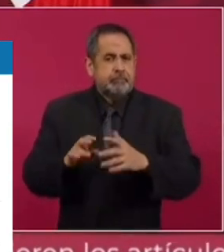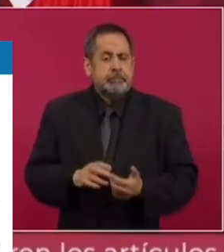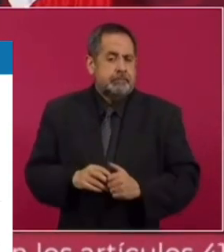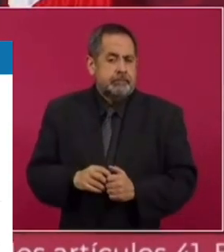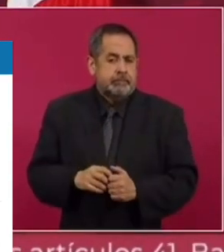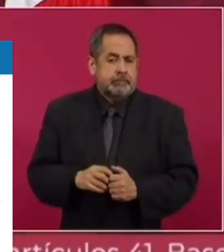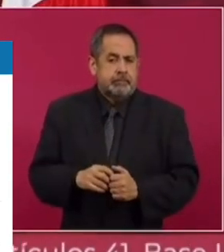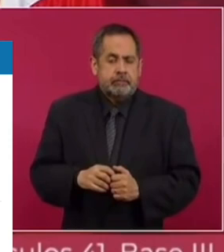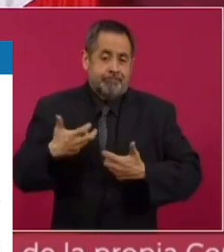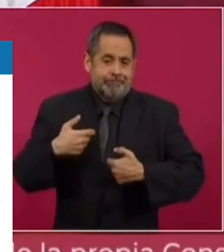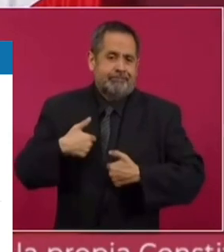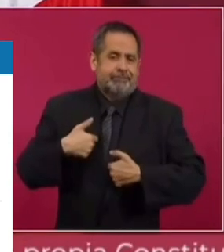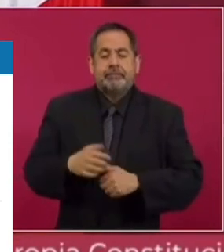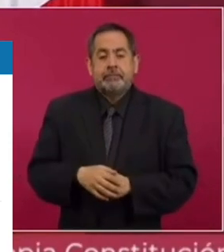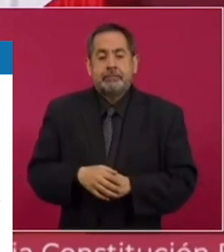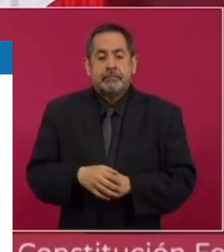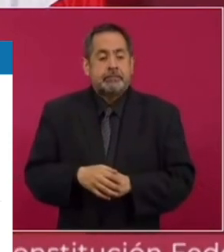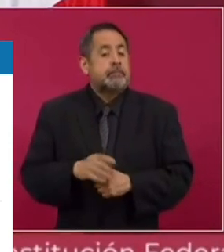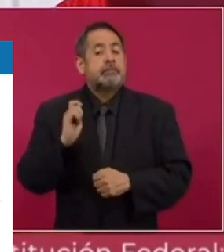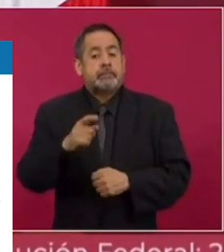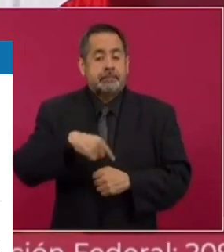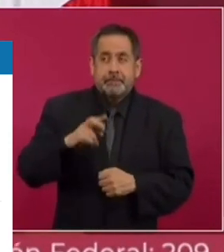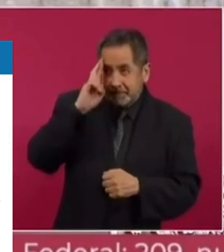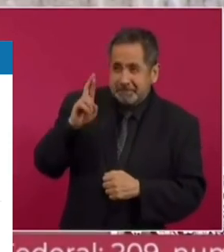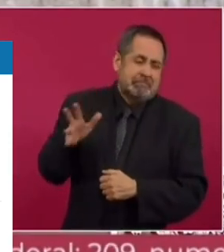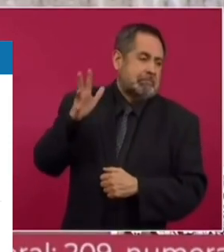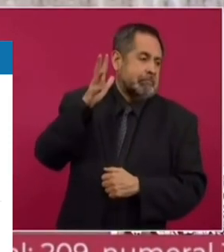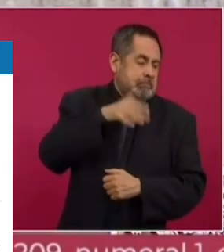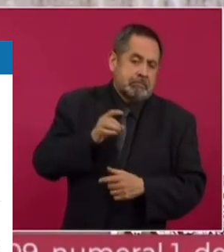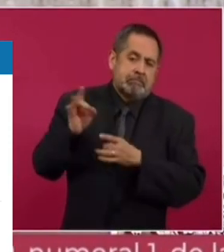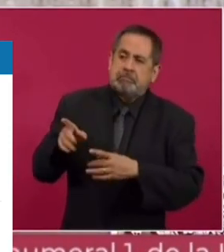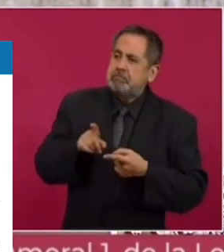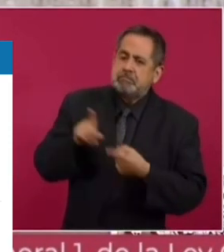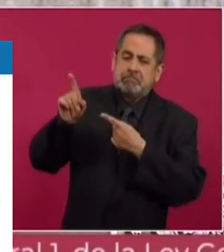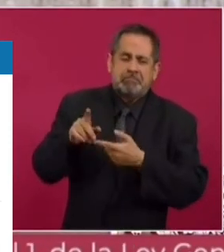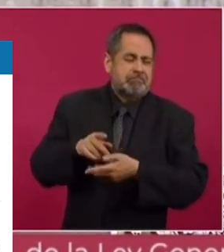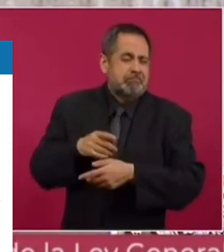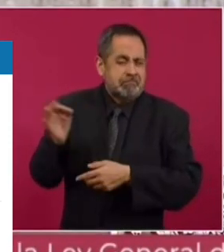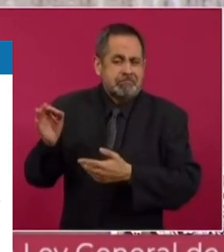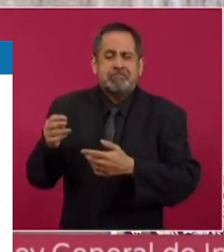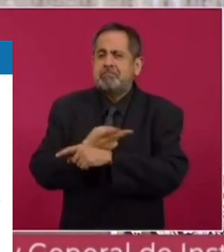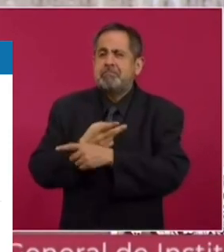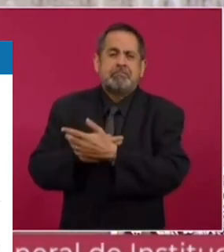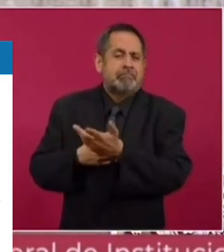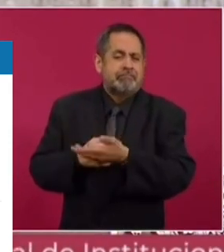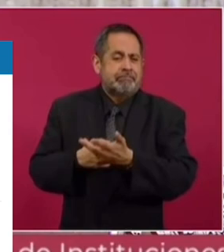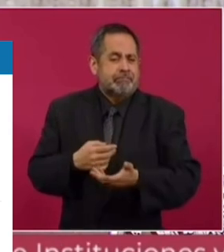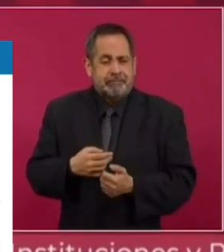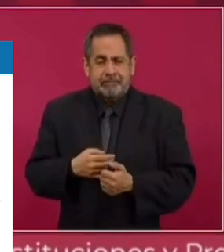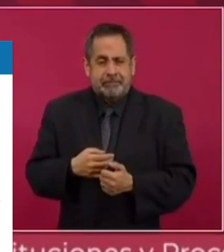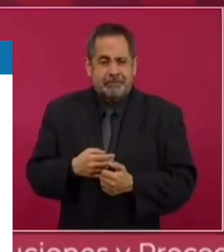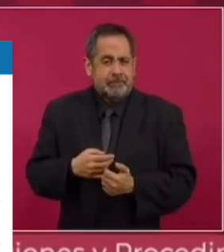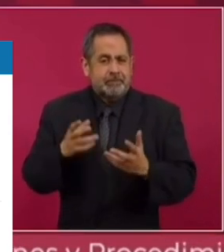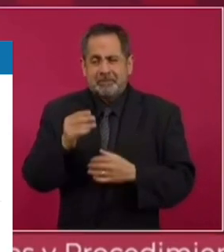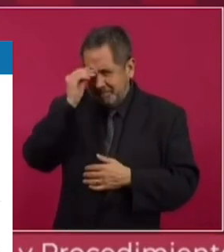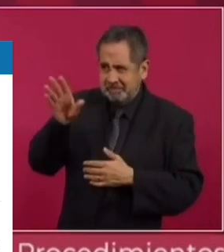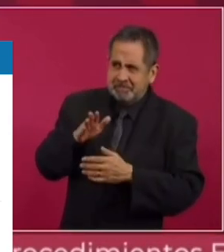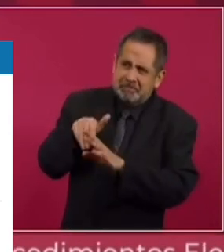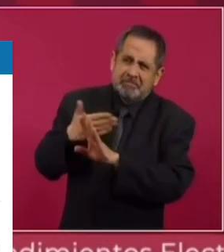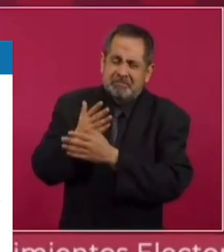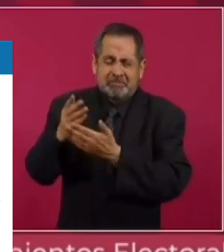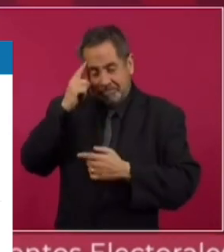pues se gana. Cuando no se respeta a una autoridad, se le insulta, se cometen